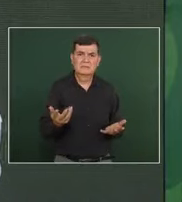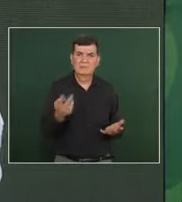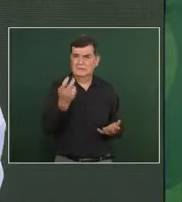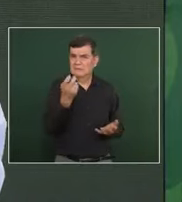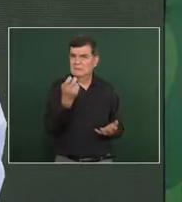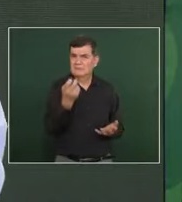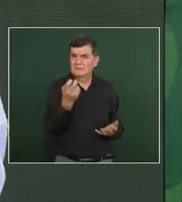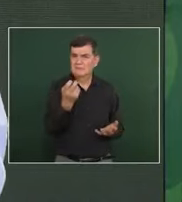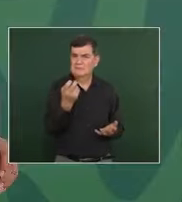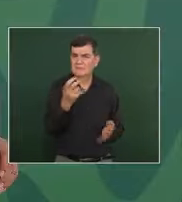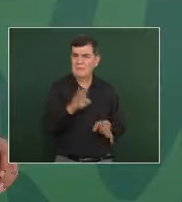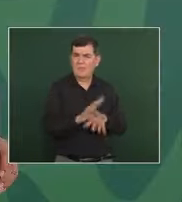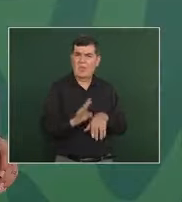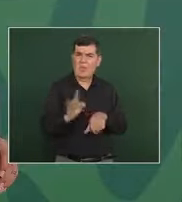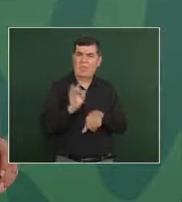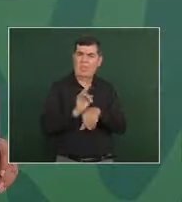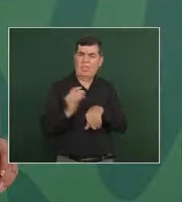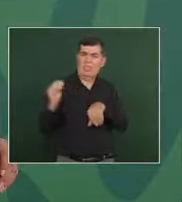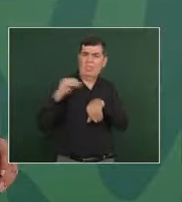eso es montaje.